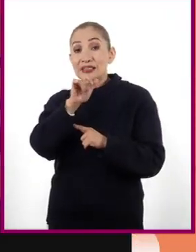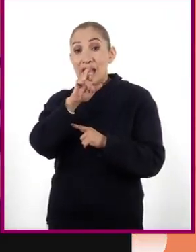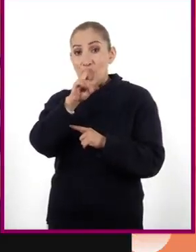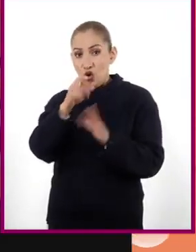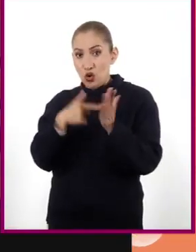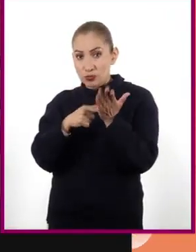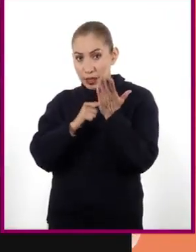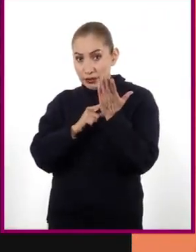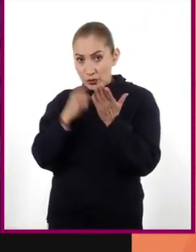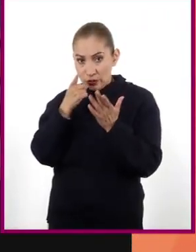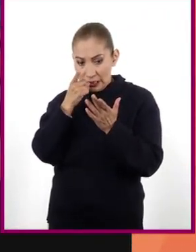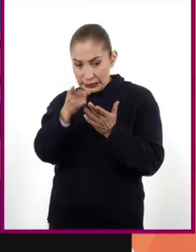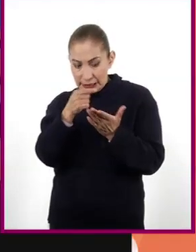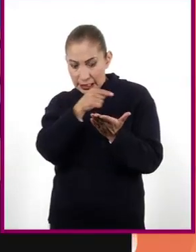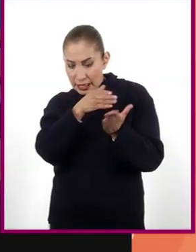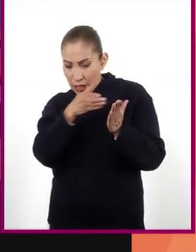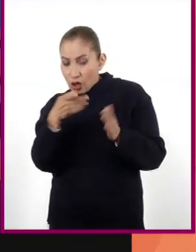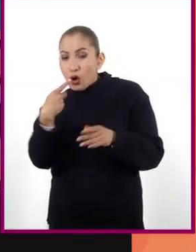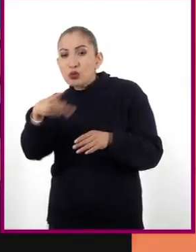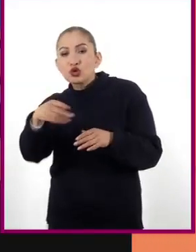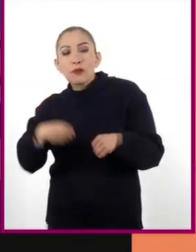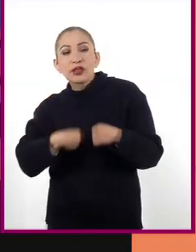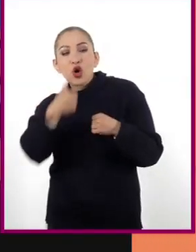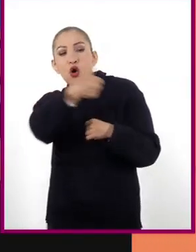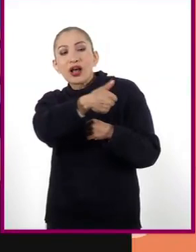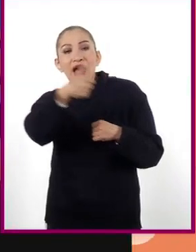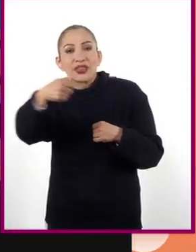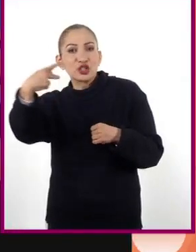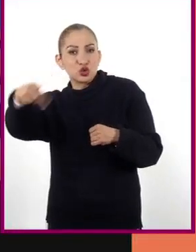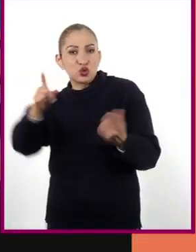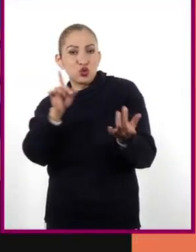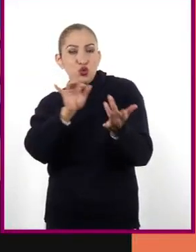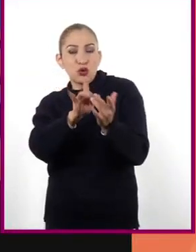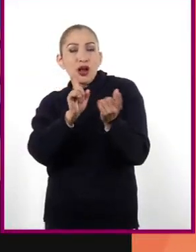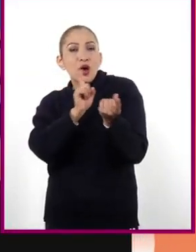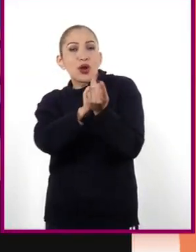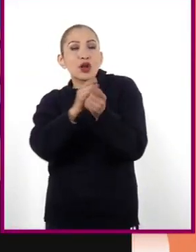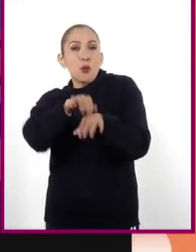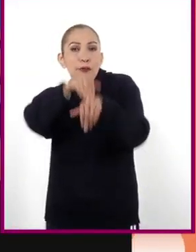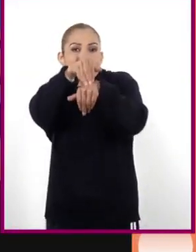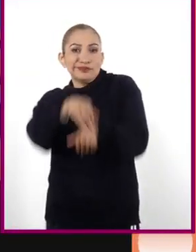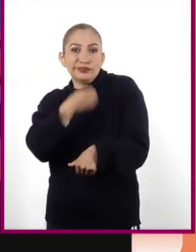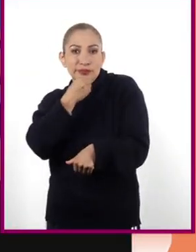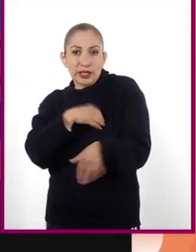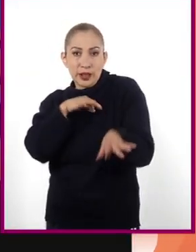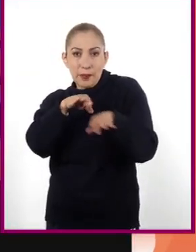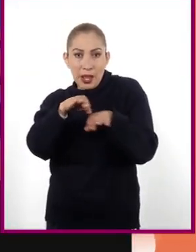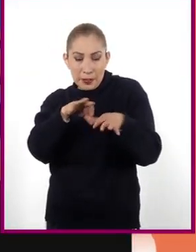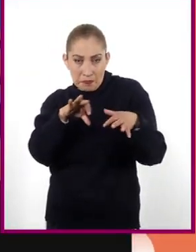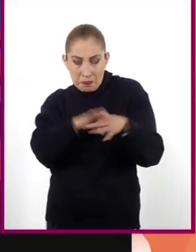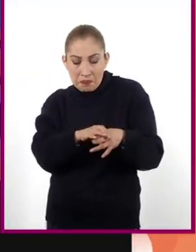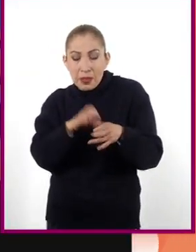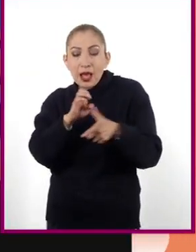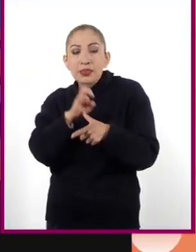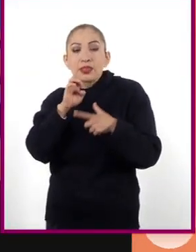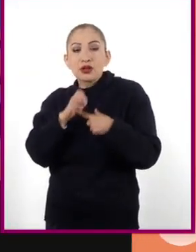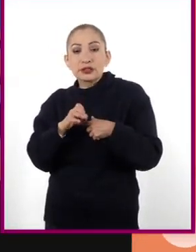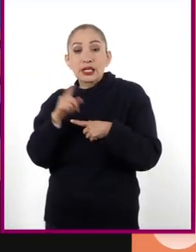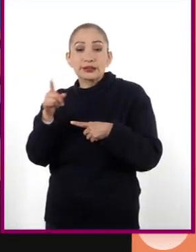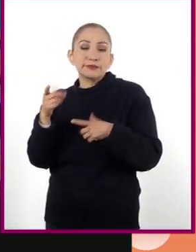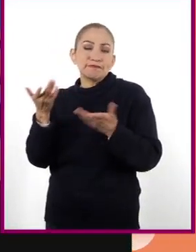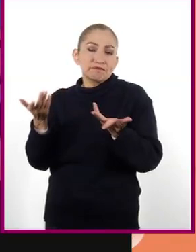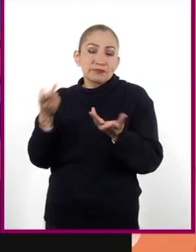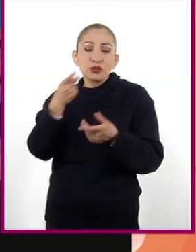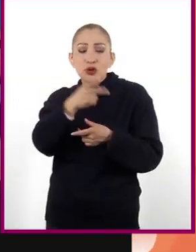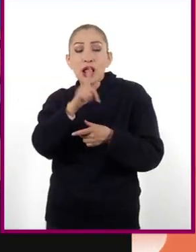presentando, bueno, la novela narra cómo es su vida con cada uno de estos personajes que encuentra como amos. Y entonces podemos decir que de